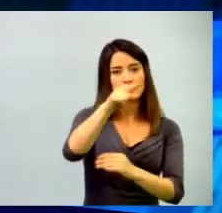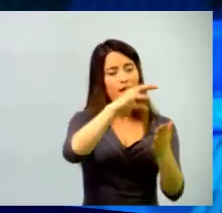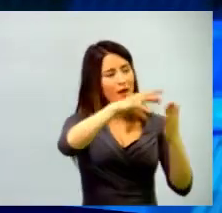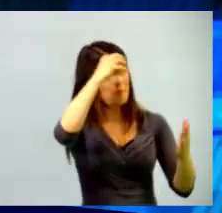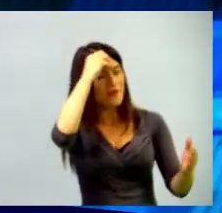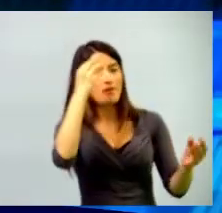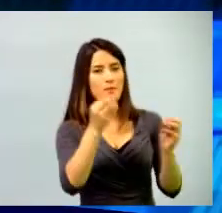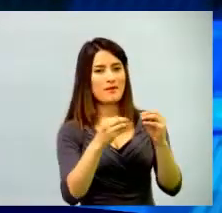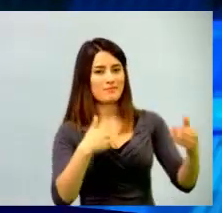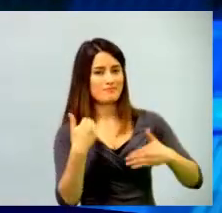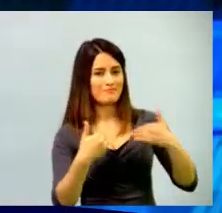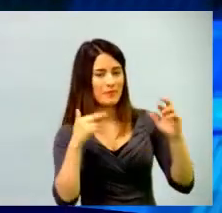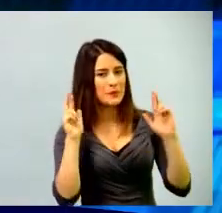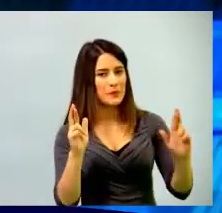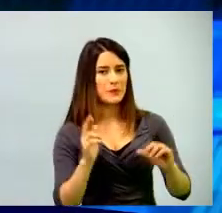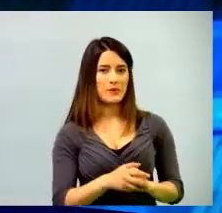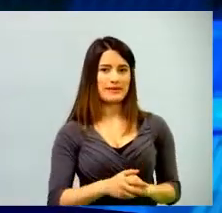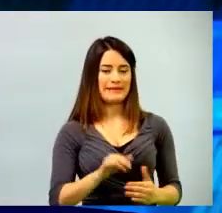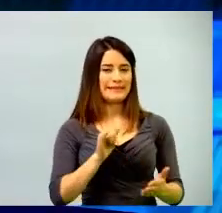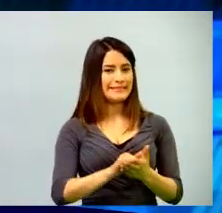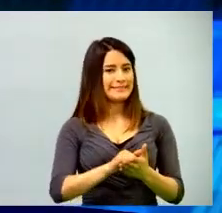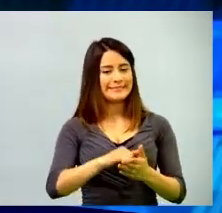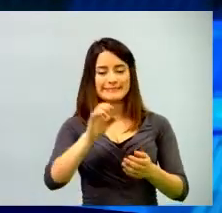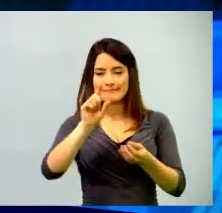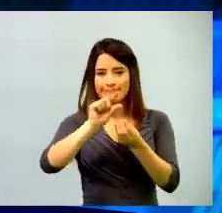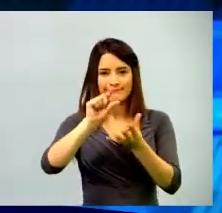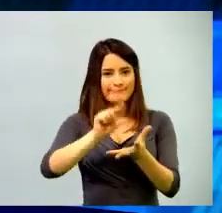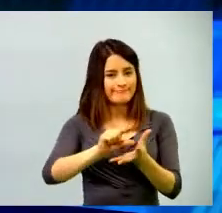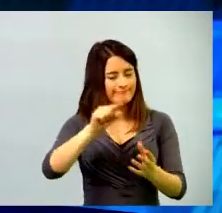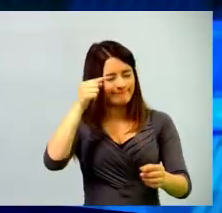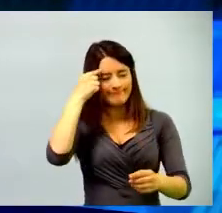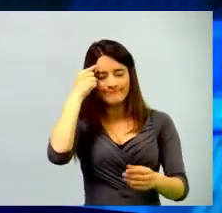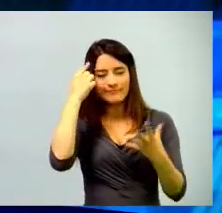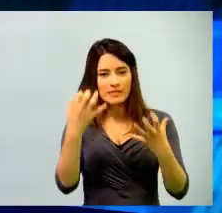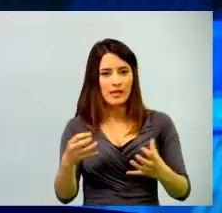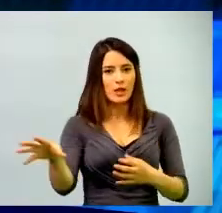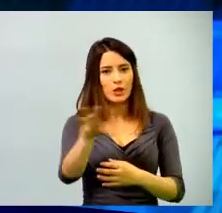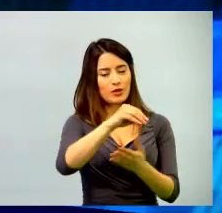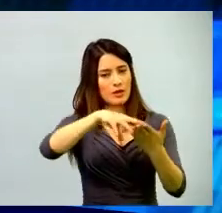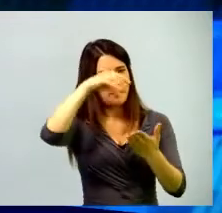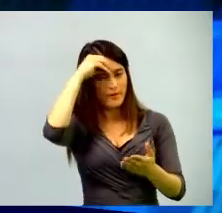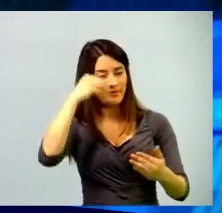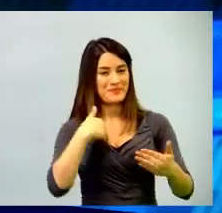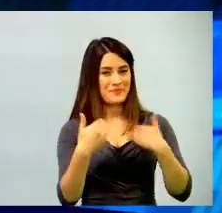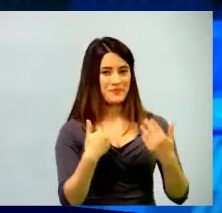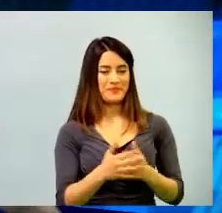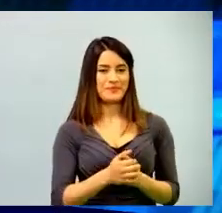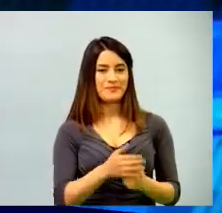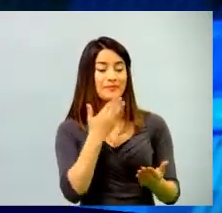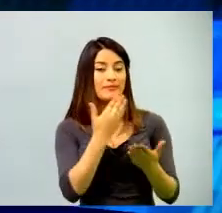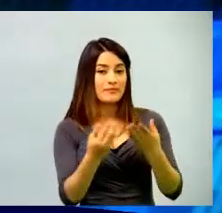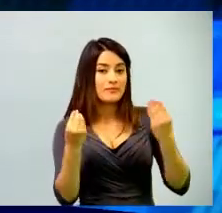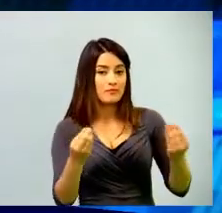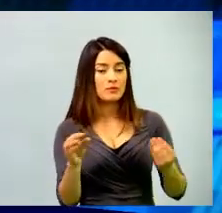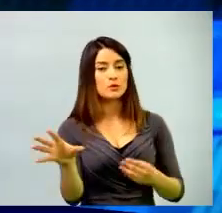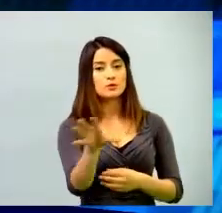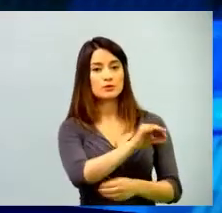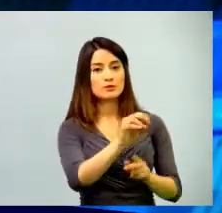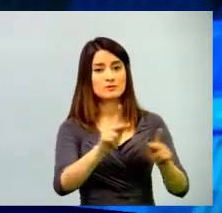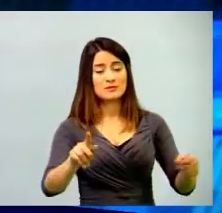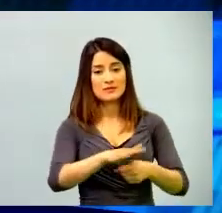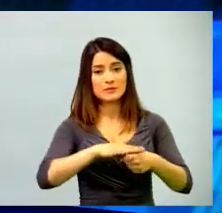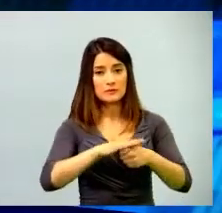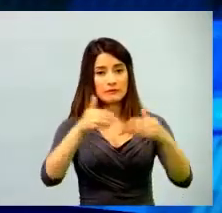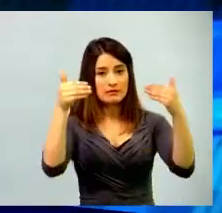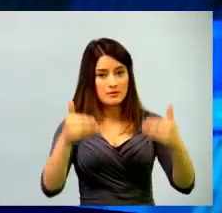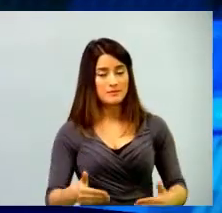hayan divertido. Recuerden, ese era el eje de nuestro evento. Entonces, a todos, muchísimas gracias, a toda la población con